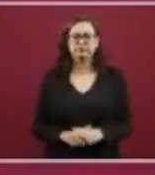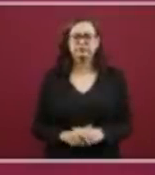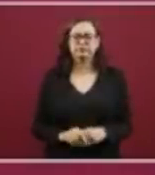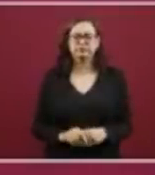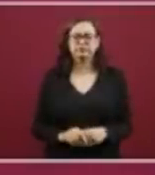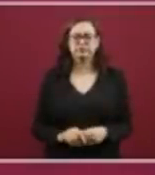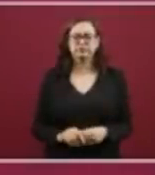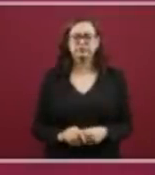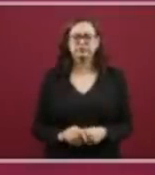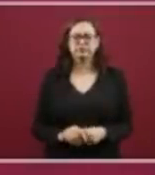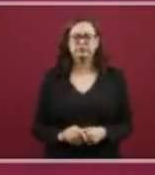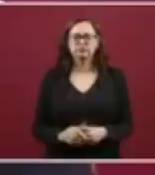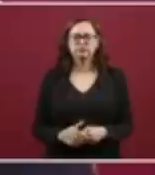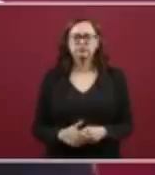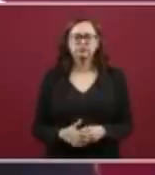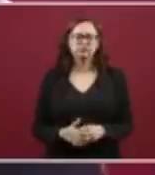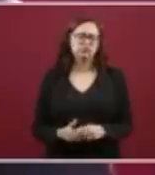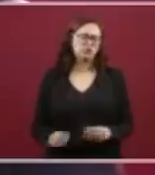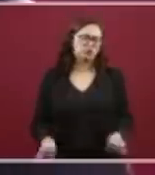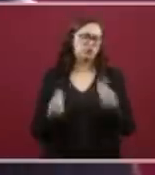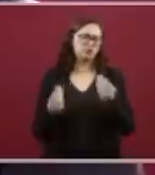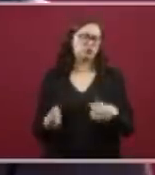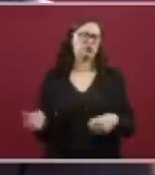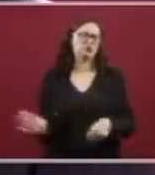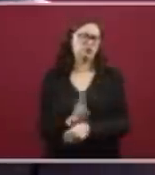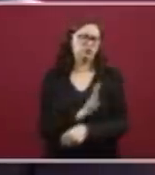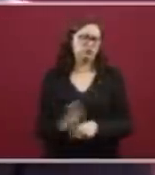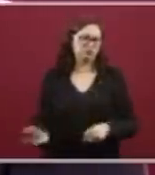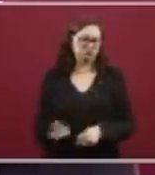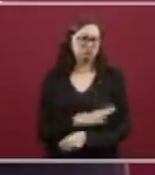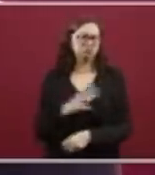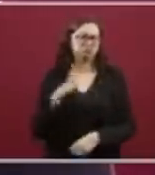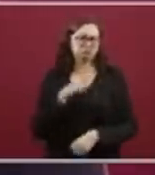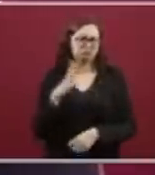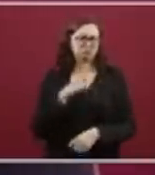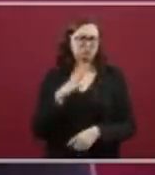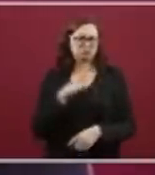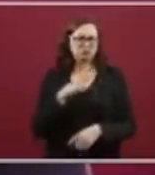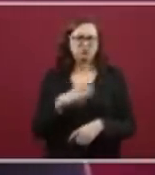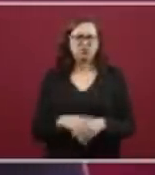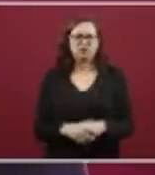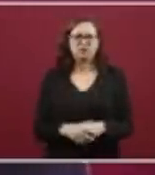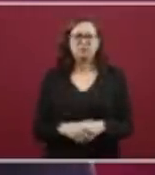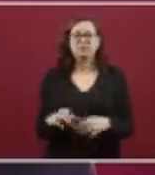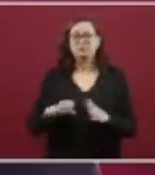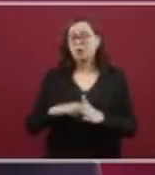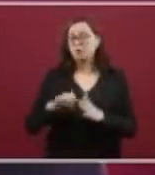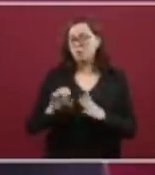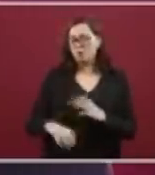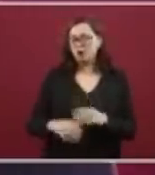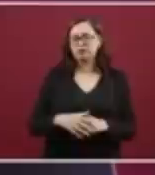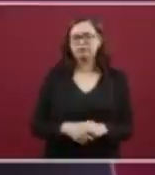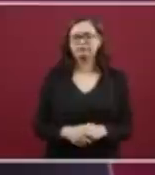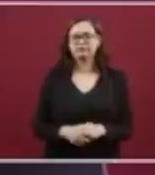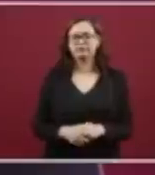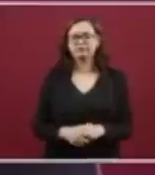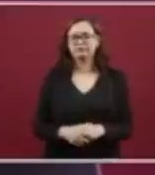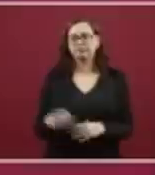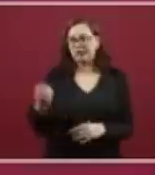Hay ventajas, por ejemplo, lo que señalabas, el no permitir la